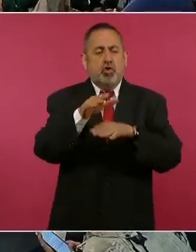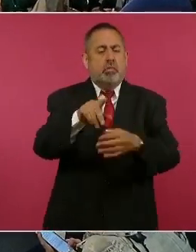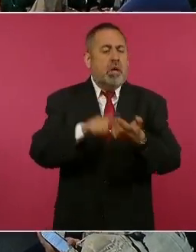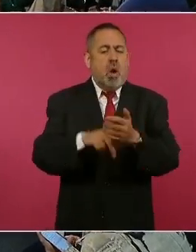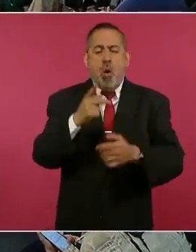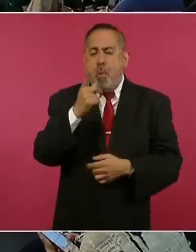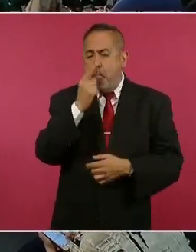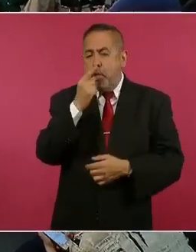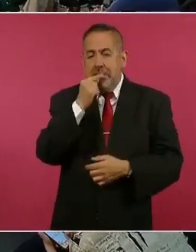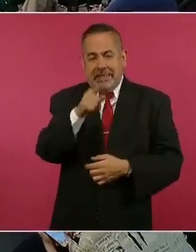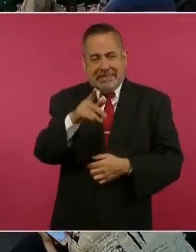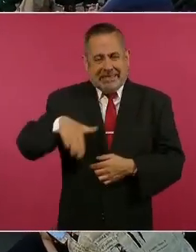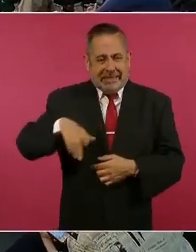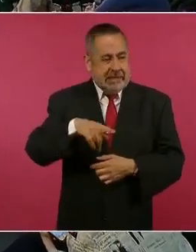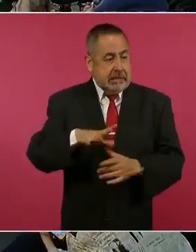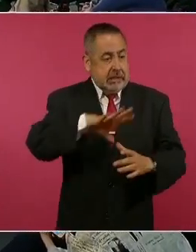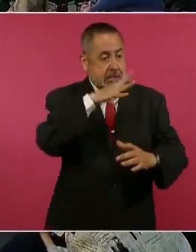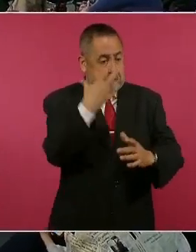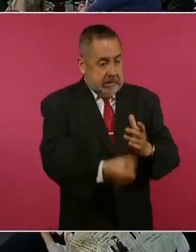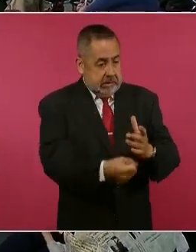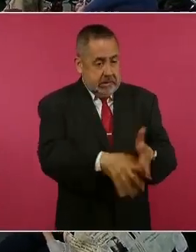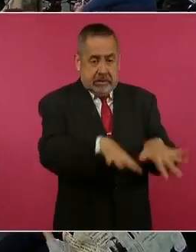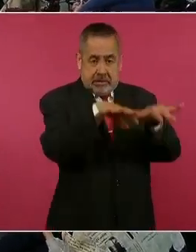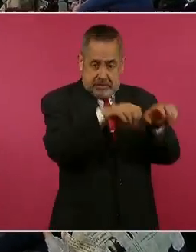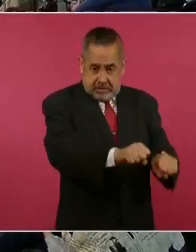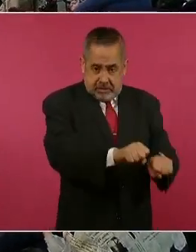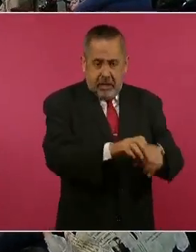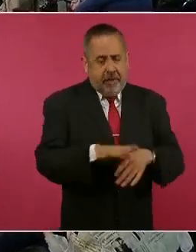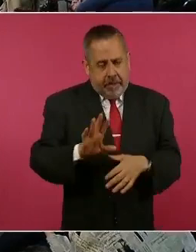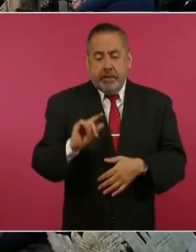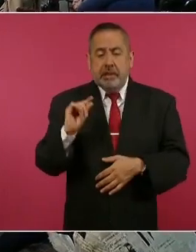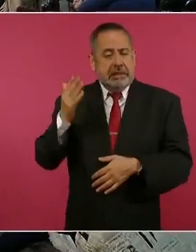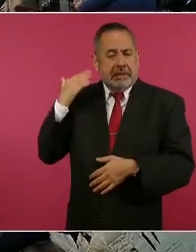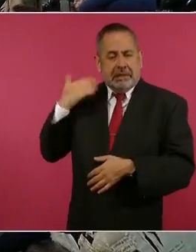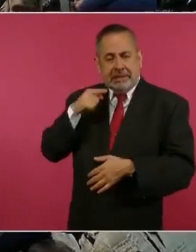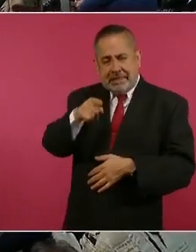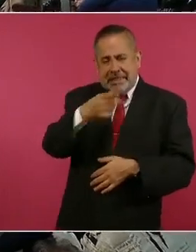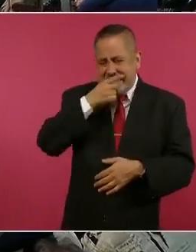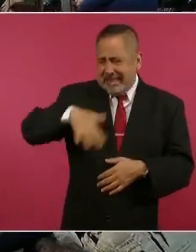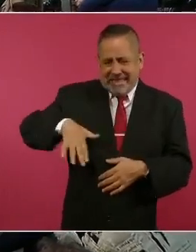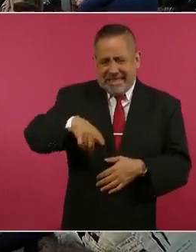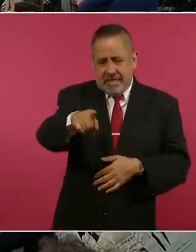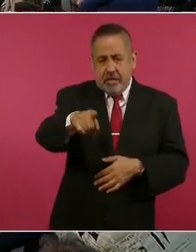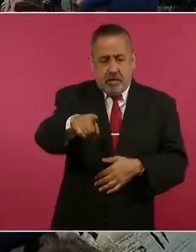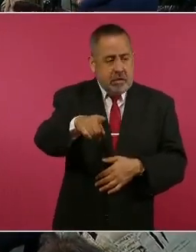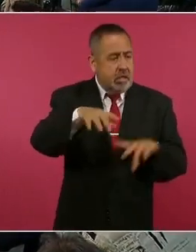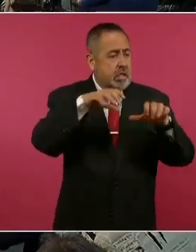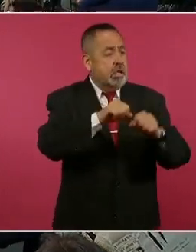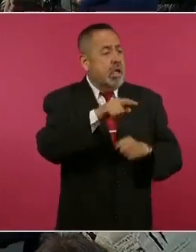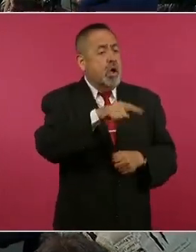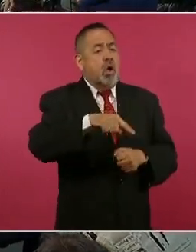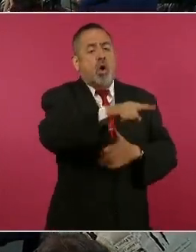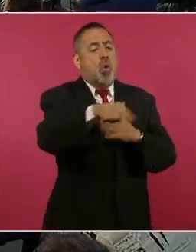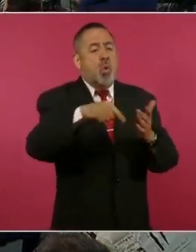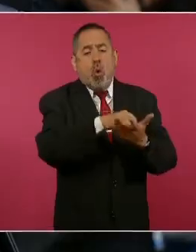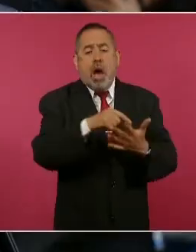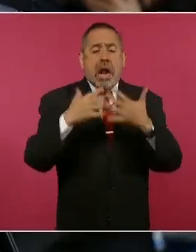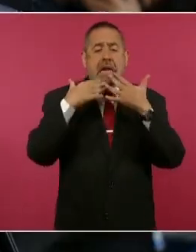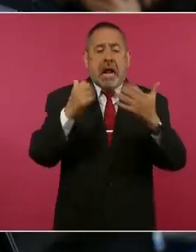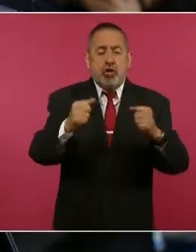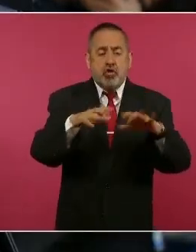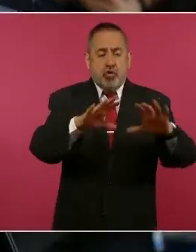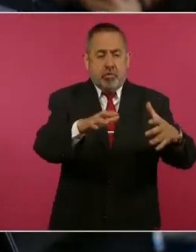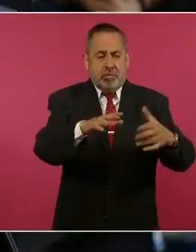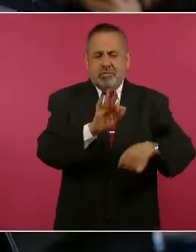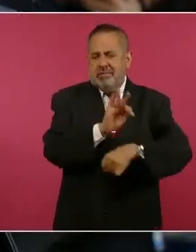policía que se fugó y lo detuvieron, usted mencionó hace unos momentos que estaba en un rancho, que estaba